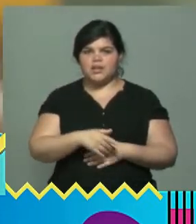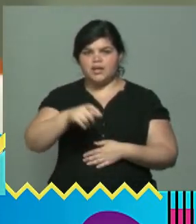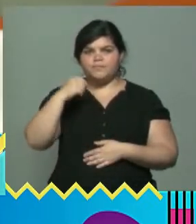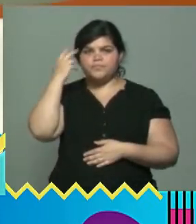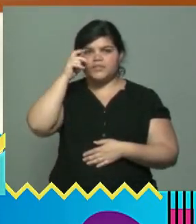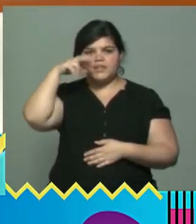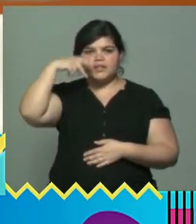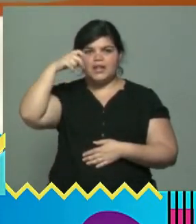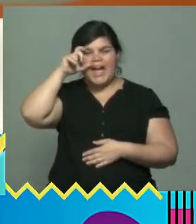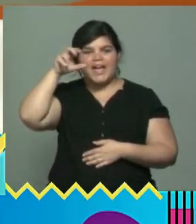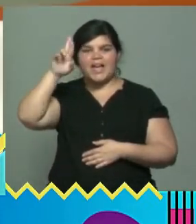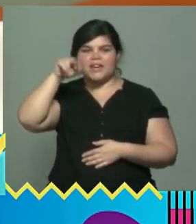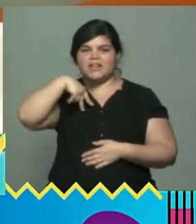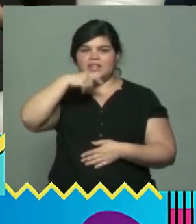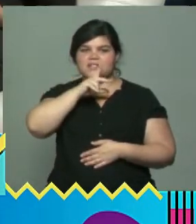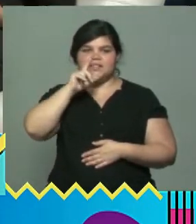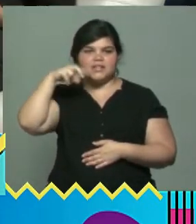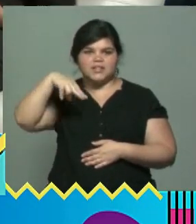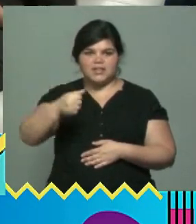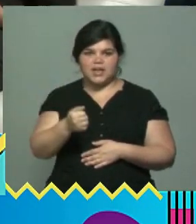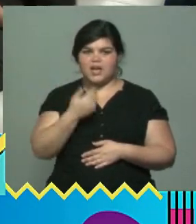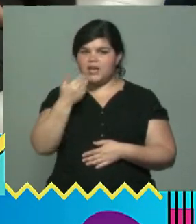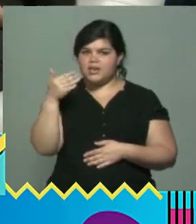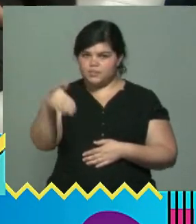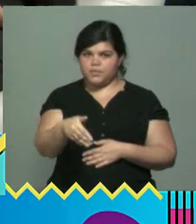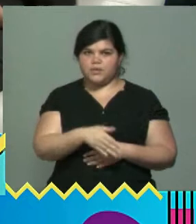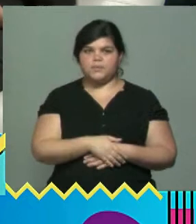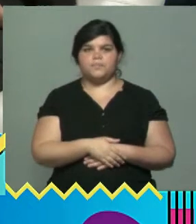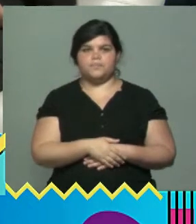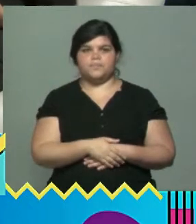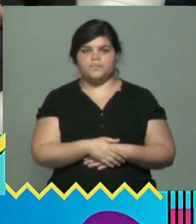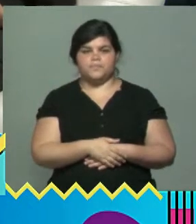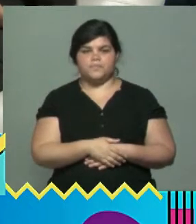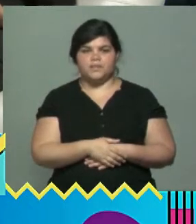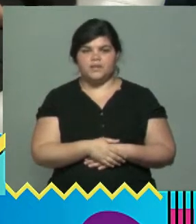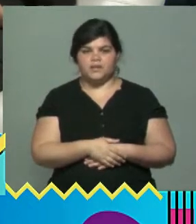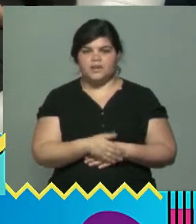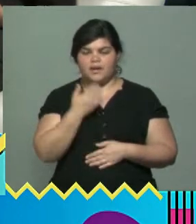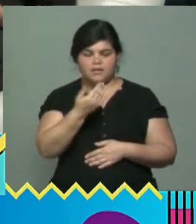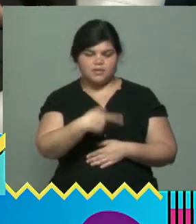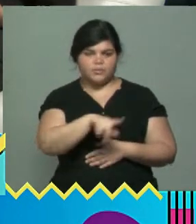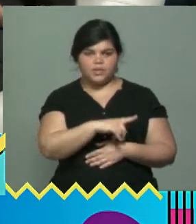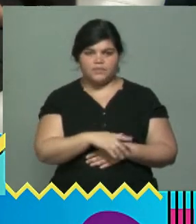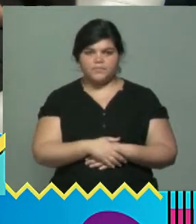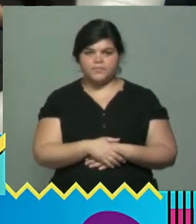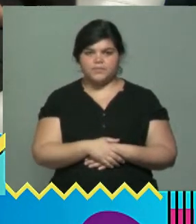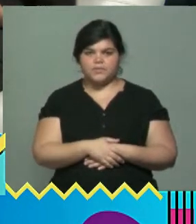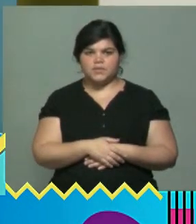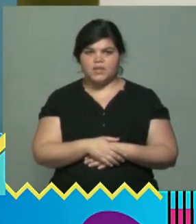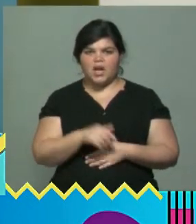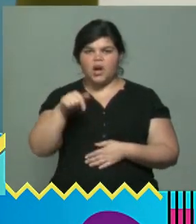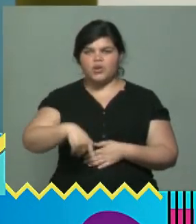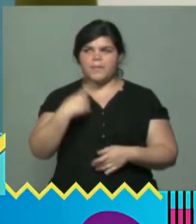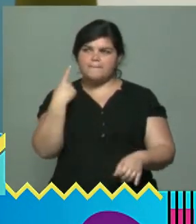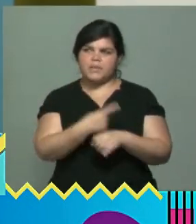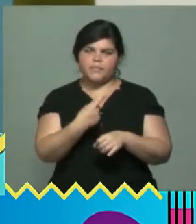Polisi, psicóloga, especialista en niñez. Muchas gracias, Ernestina, por estar ahí. Gracias a ustedes. Bueno, hablábamos un poco al principio de por qué naturalizamos